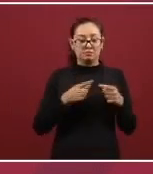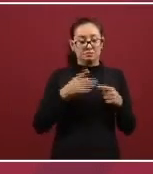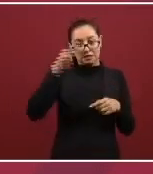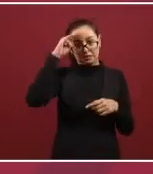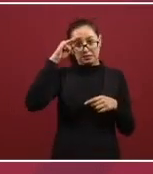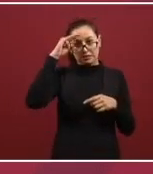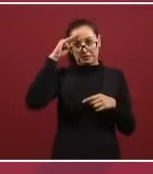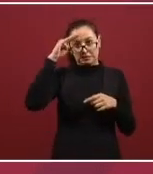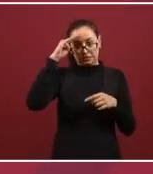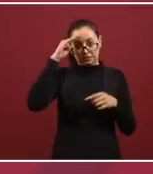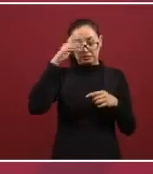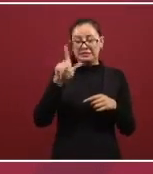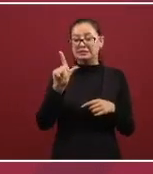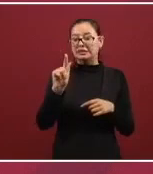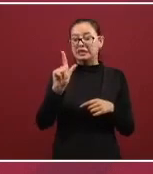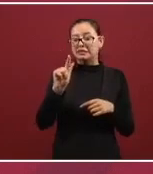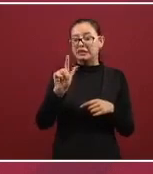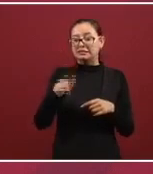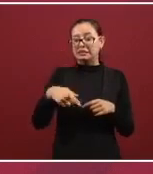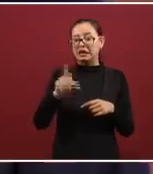kilómetros de